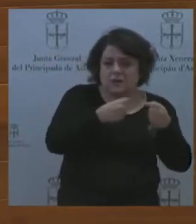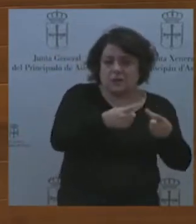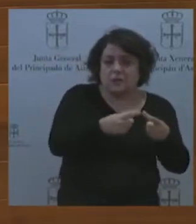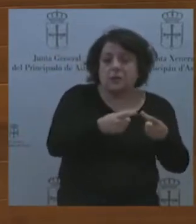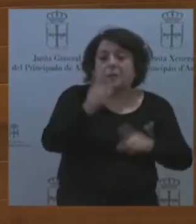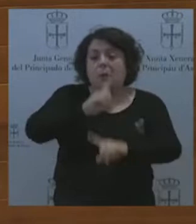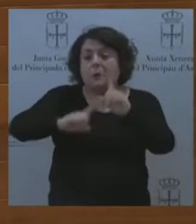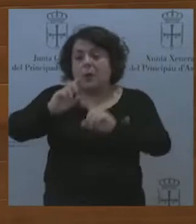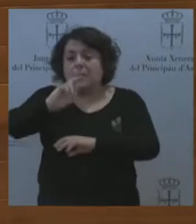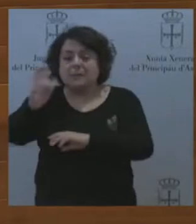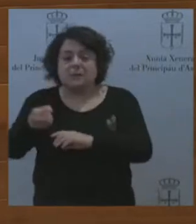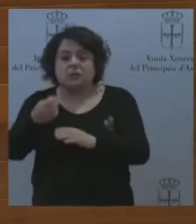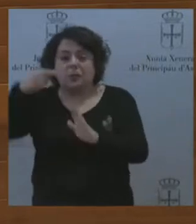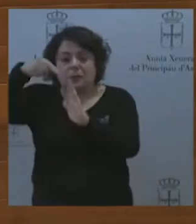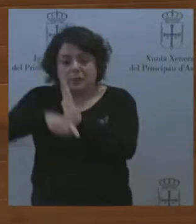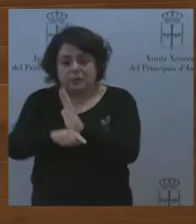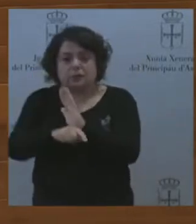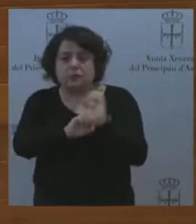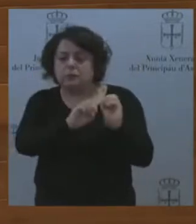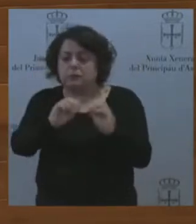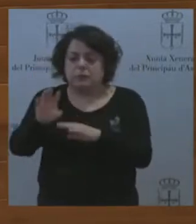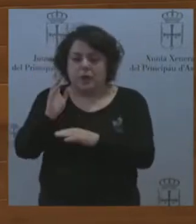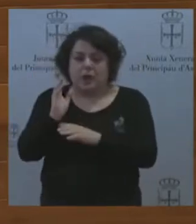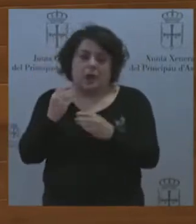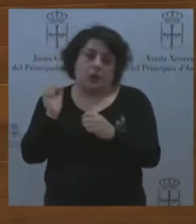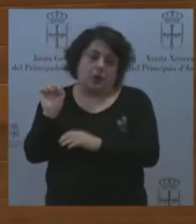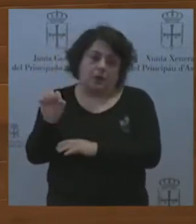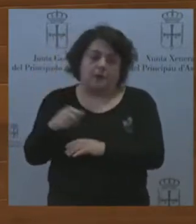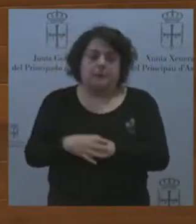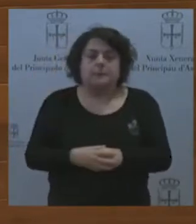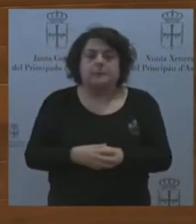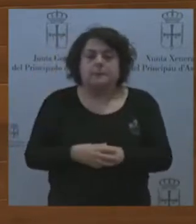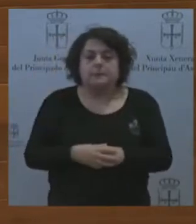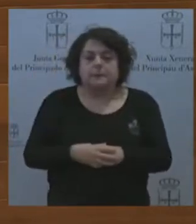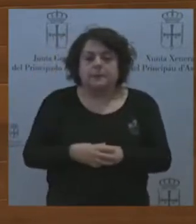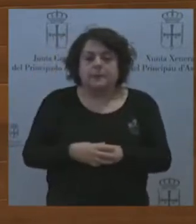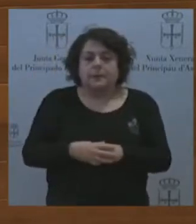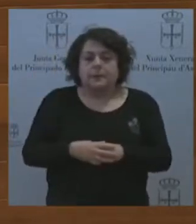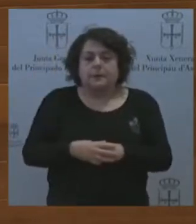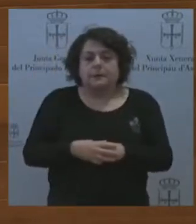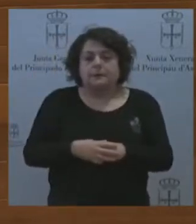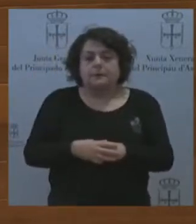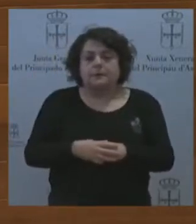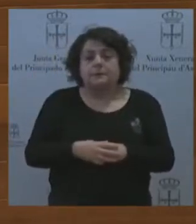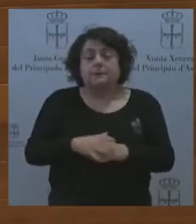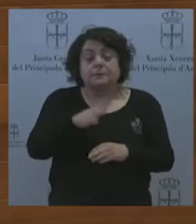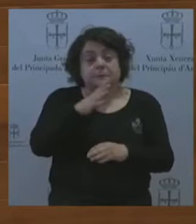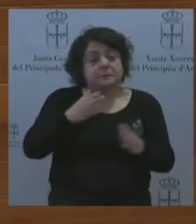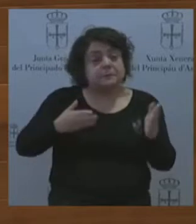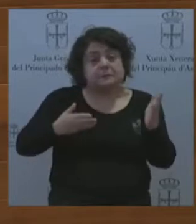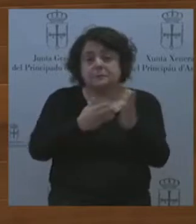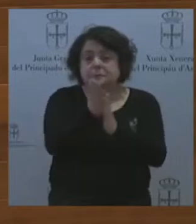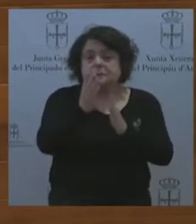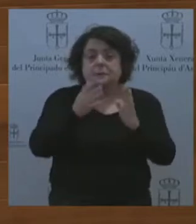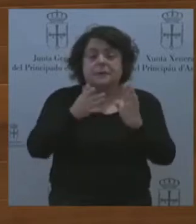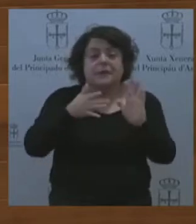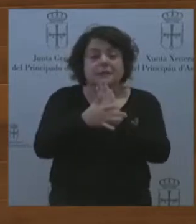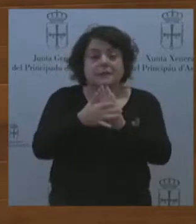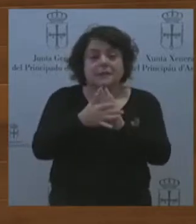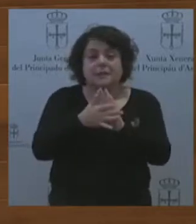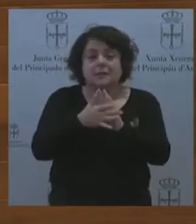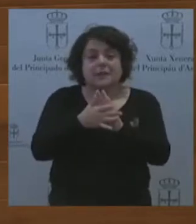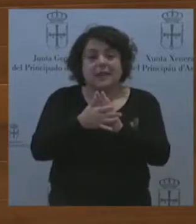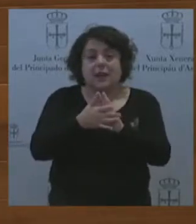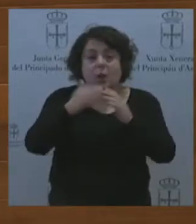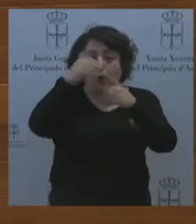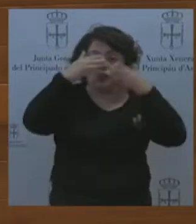vuelto crónicos. Porque crónico es lo que ocurre con la deficiente atención al servicio de salud mental,